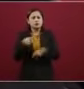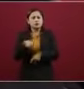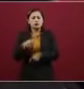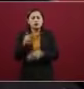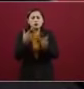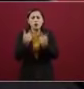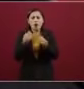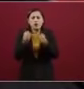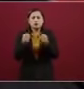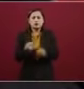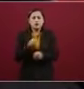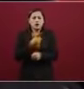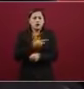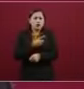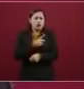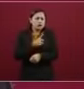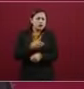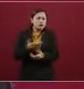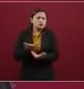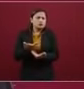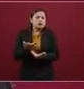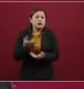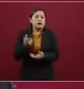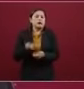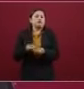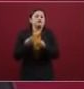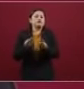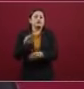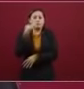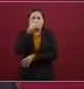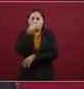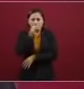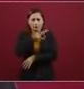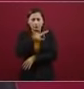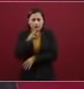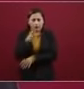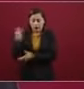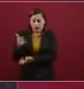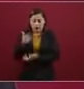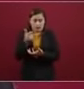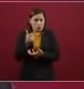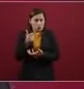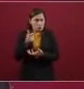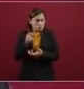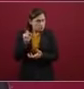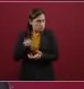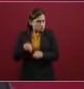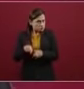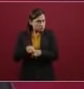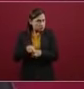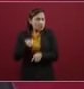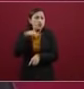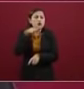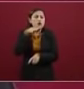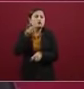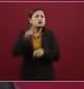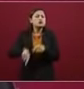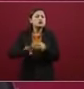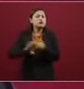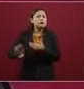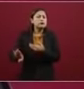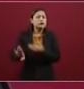seguridad social. Ese es el plan, el mismo presupuesto, sin corrupción,